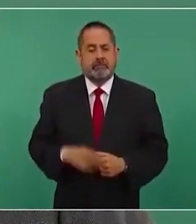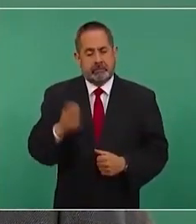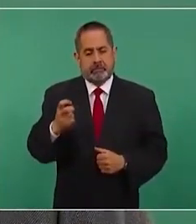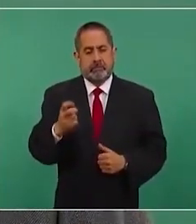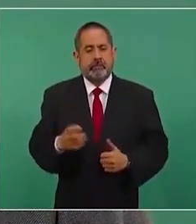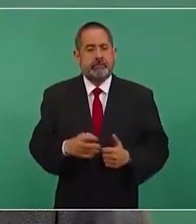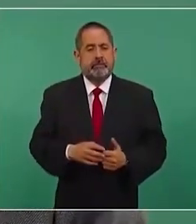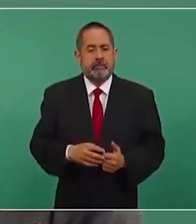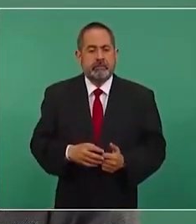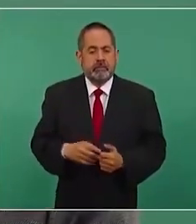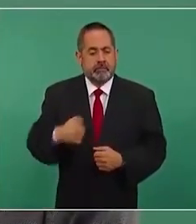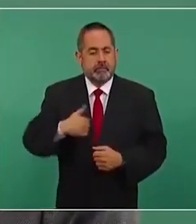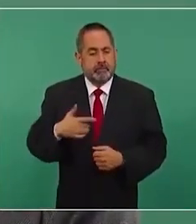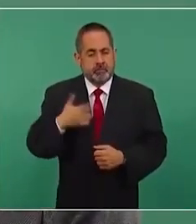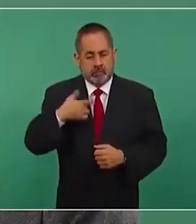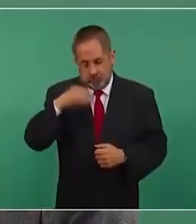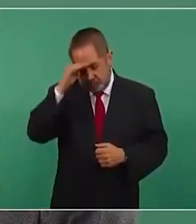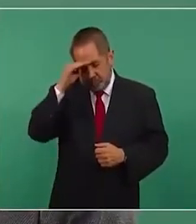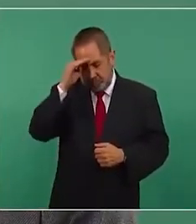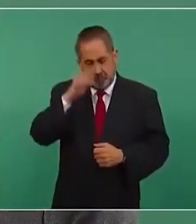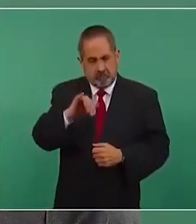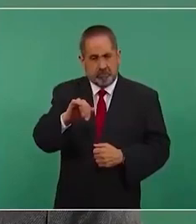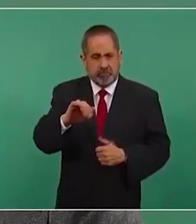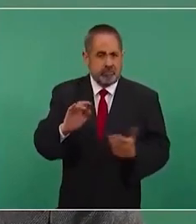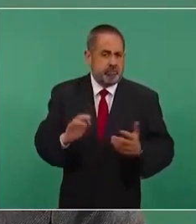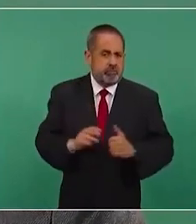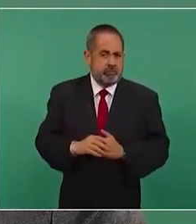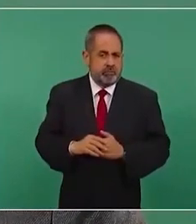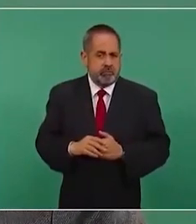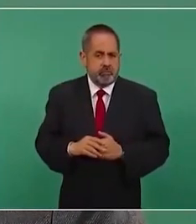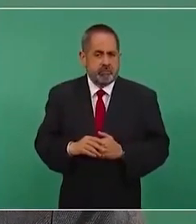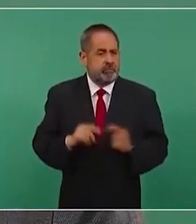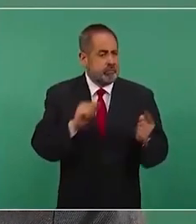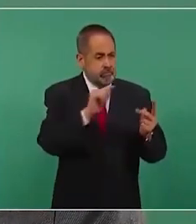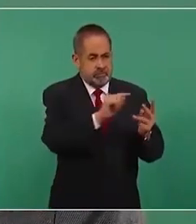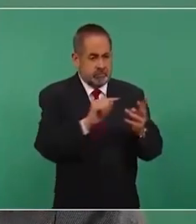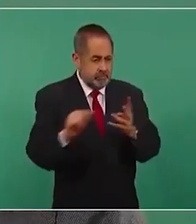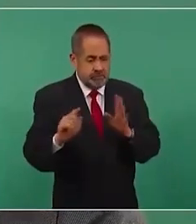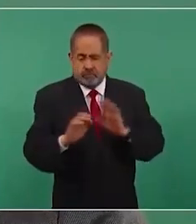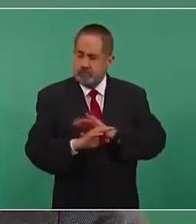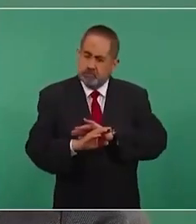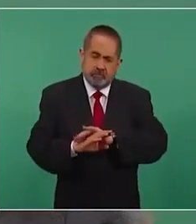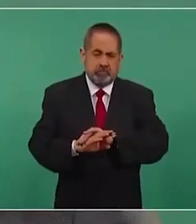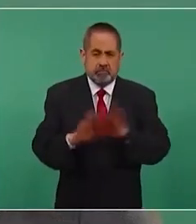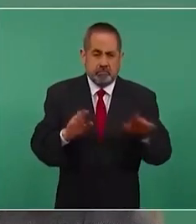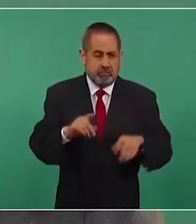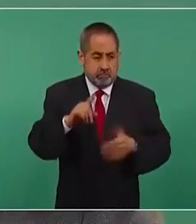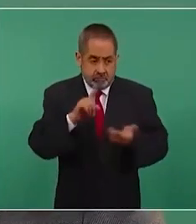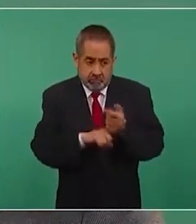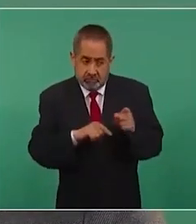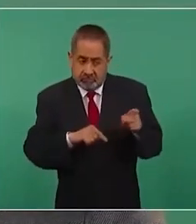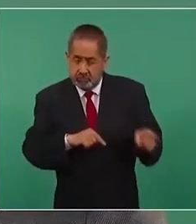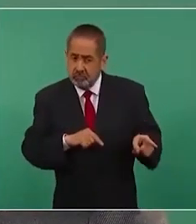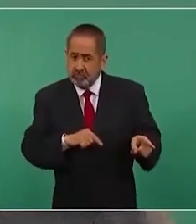Entonces, yo sí pienso que en todos los casos, si hay